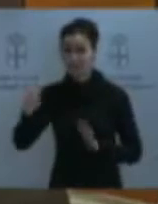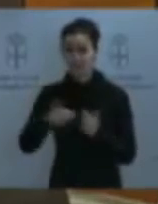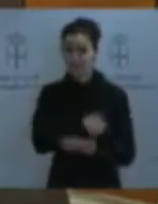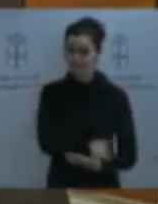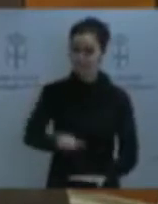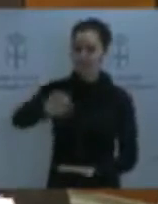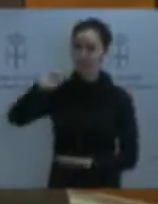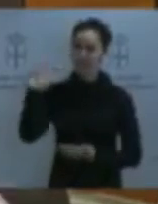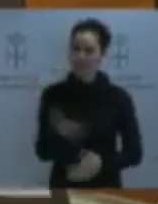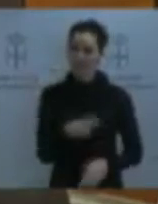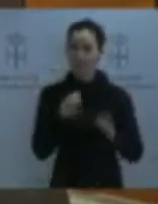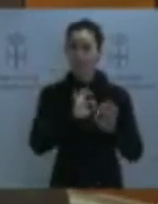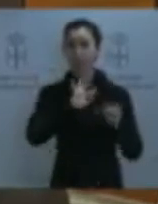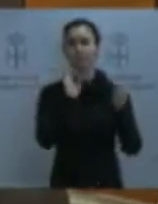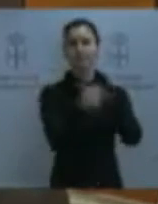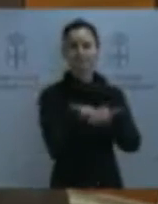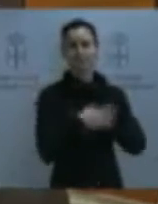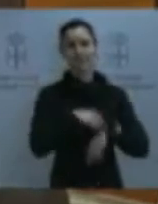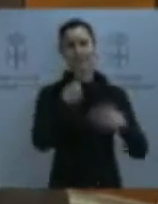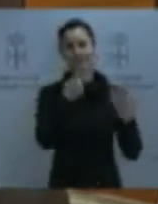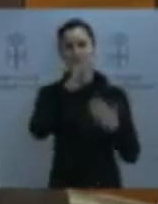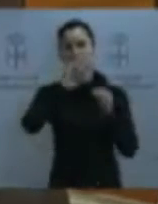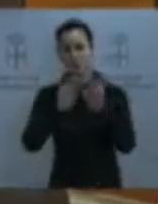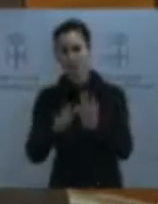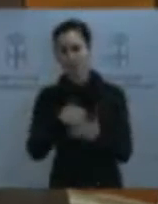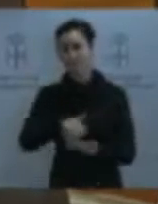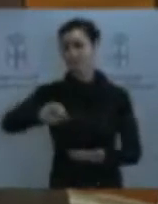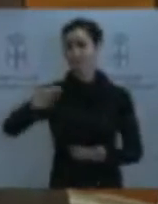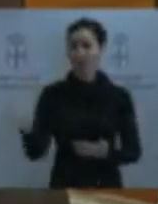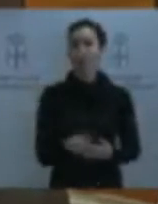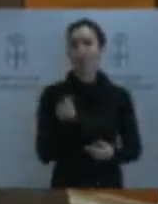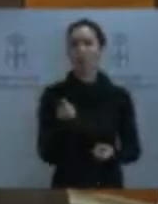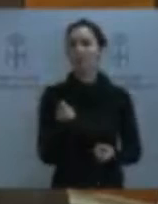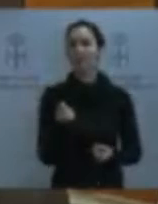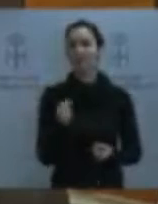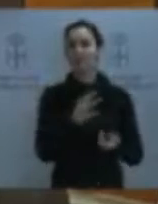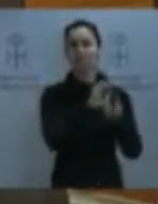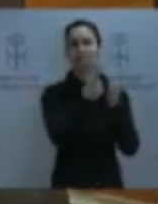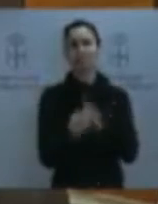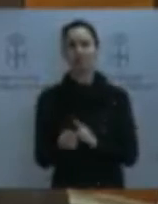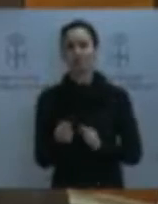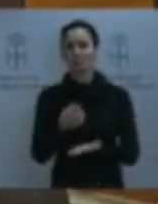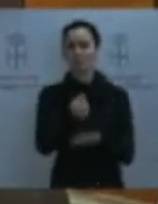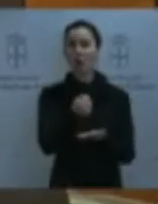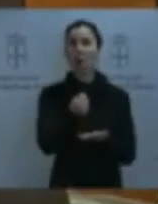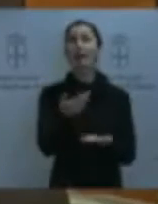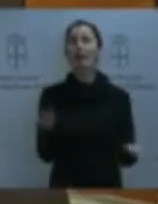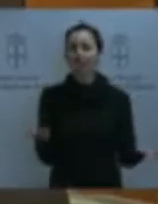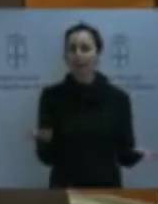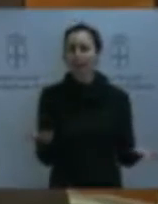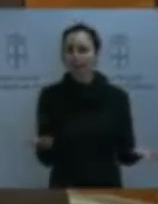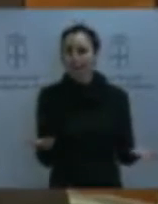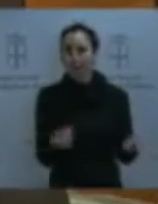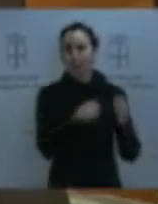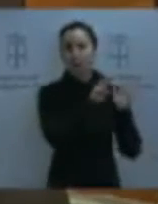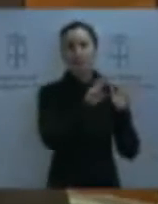euros. Su capitalización bursátil pasa en el cierre del 2011 de 808 millones a 52,8 a cierre